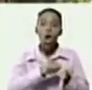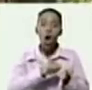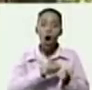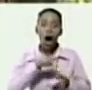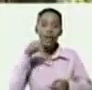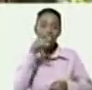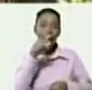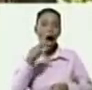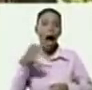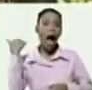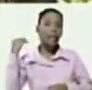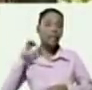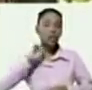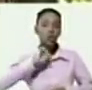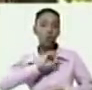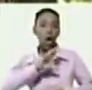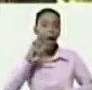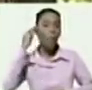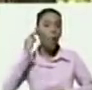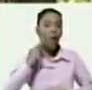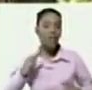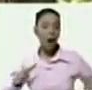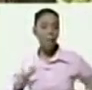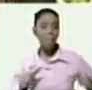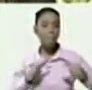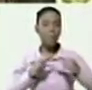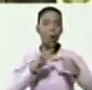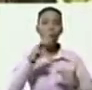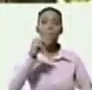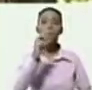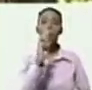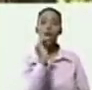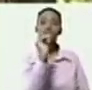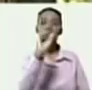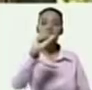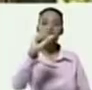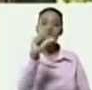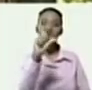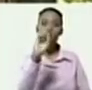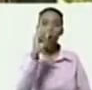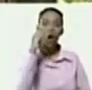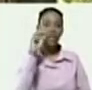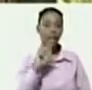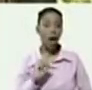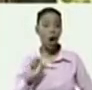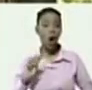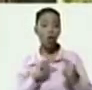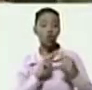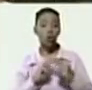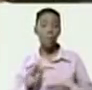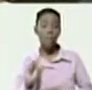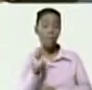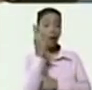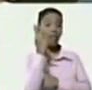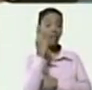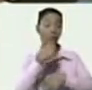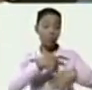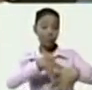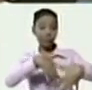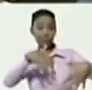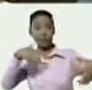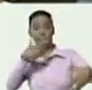donde Bolívar y Morillo se encontraron, donde se reconoció por primera vez al Ejército Libertador y donde el